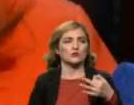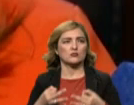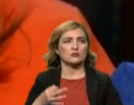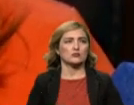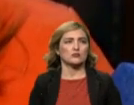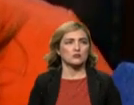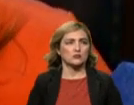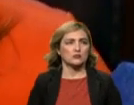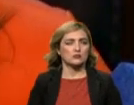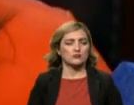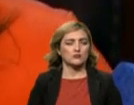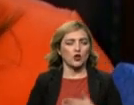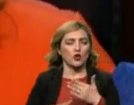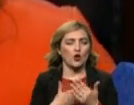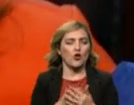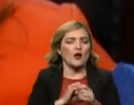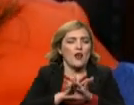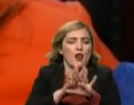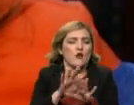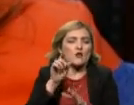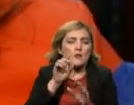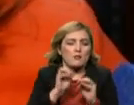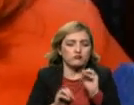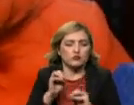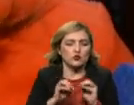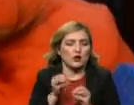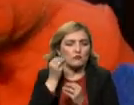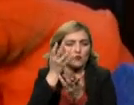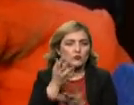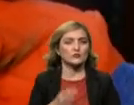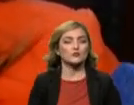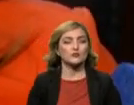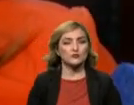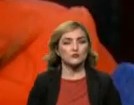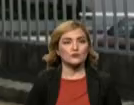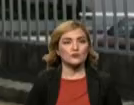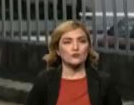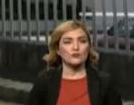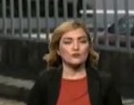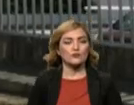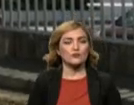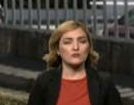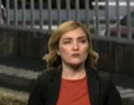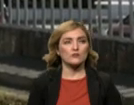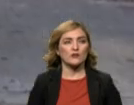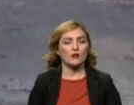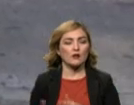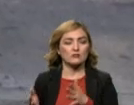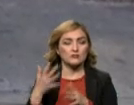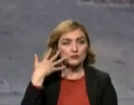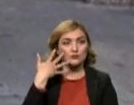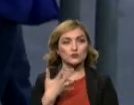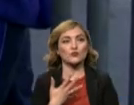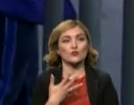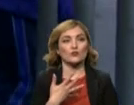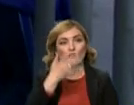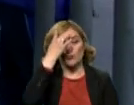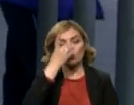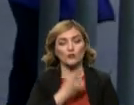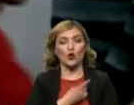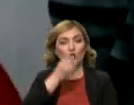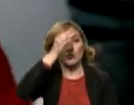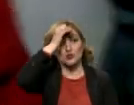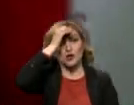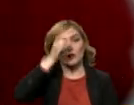se vea en todas sus dimensiones lo que pasó en esos días. Luisa María Heredia, 24 horas. Para una fecha todavía no determinada